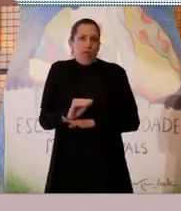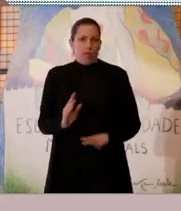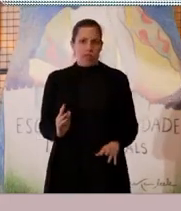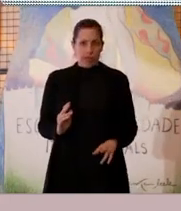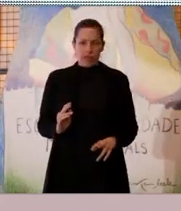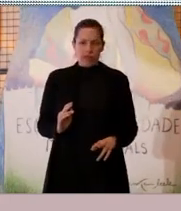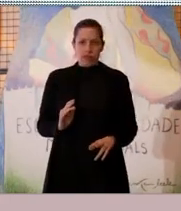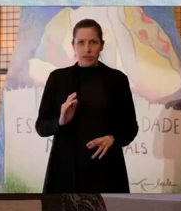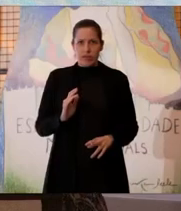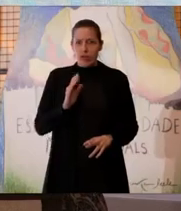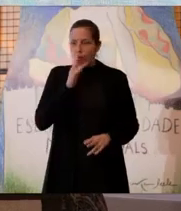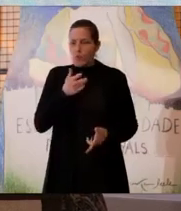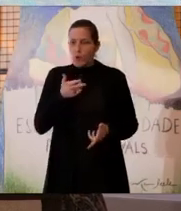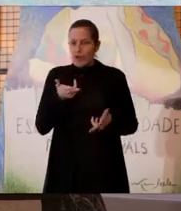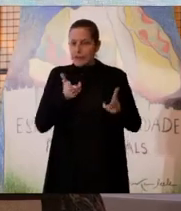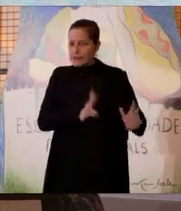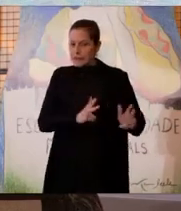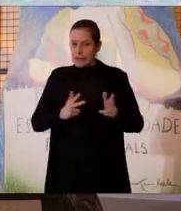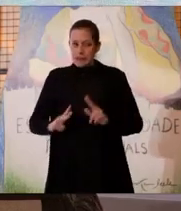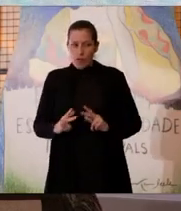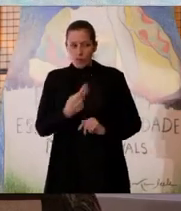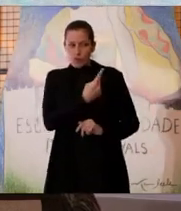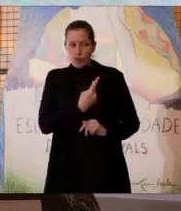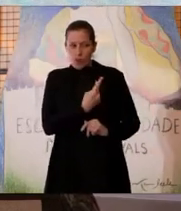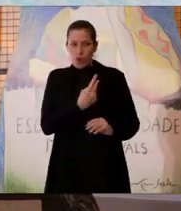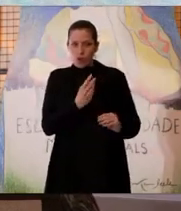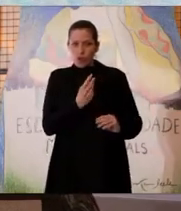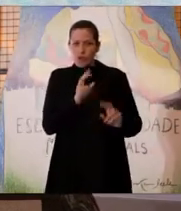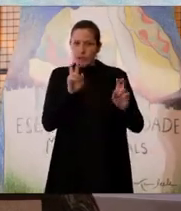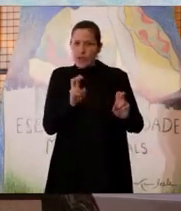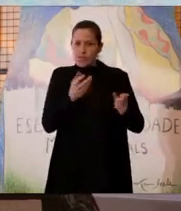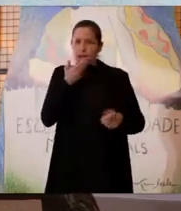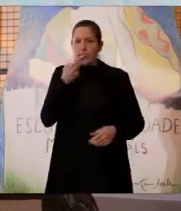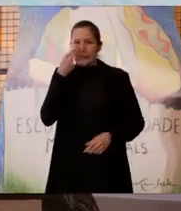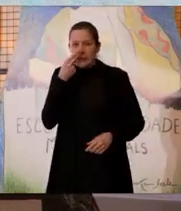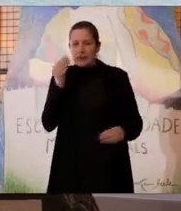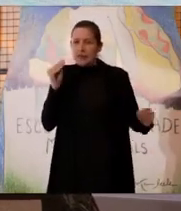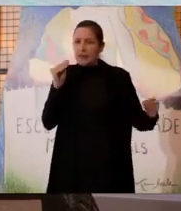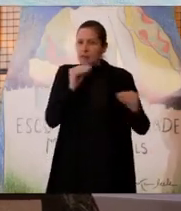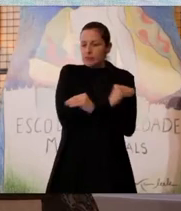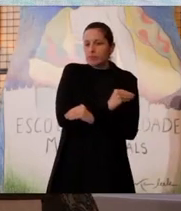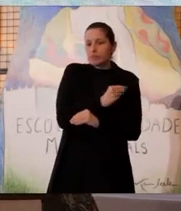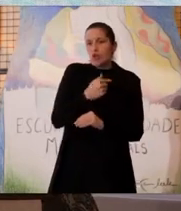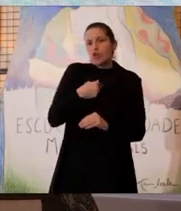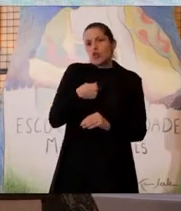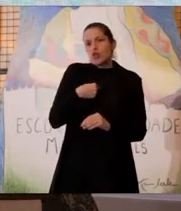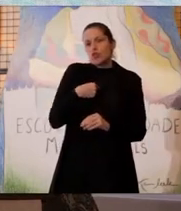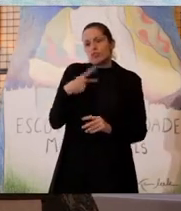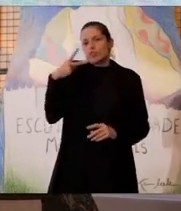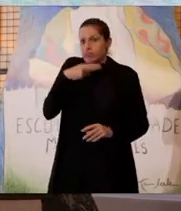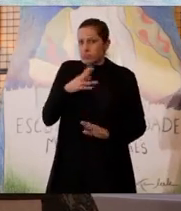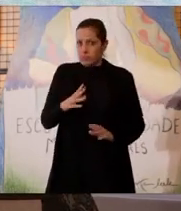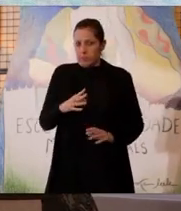no comparten algunos de las cuestiones que yo veo interesantes eso es lo que quería decir y en ese sentido es lo que no digo que soy más